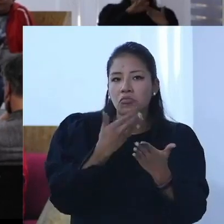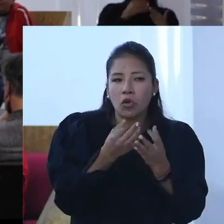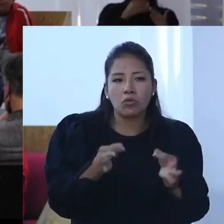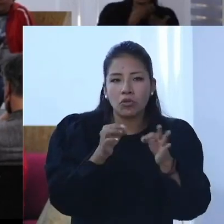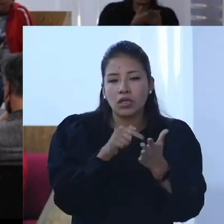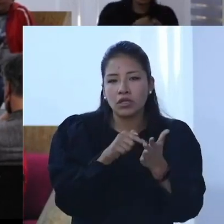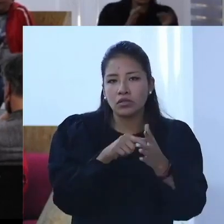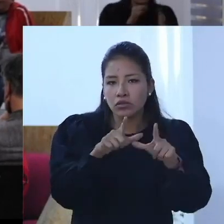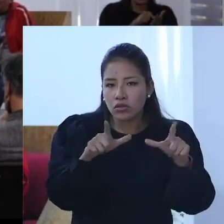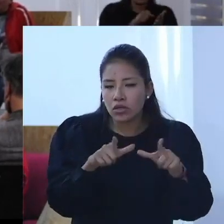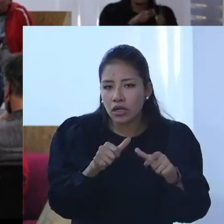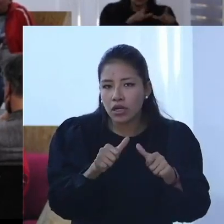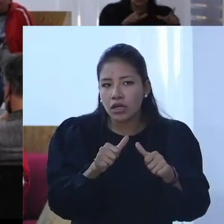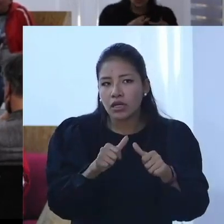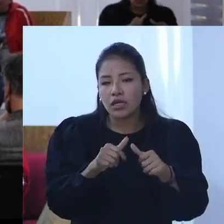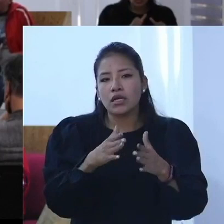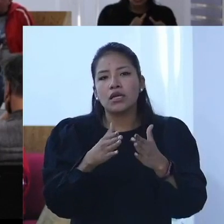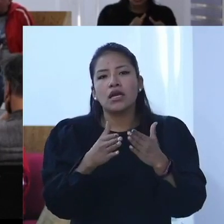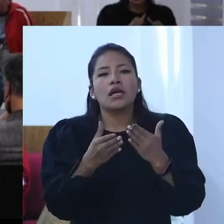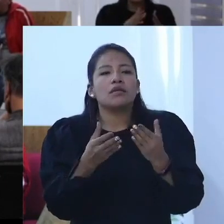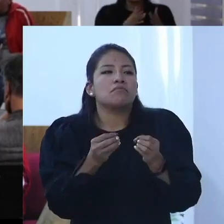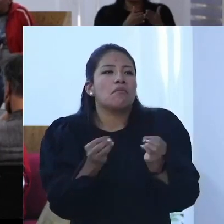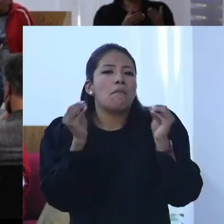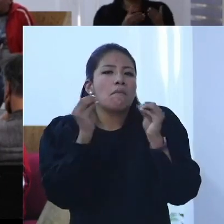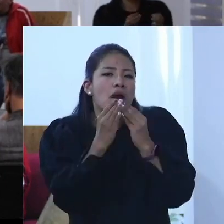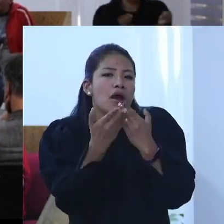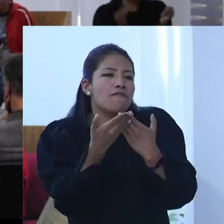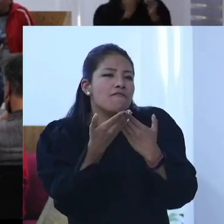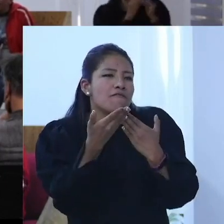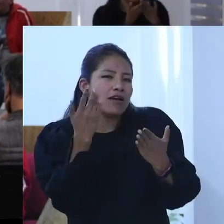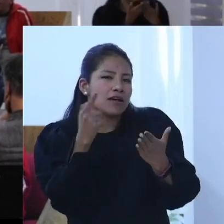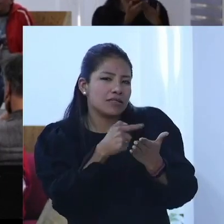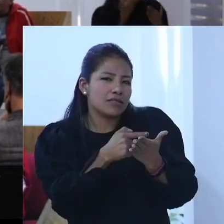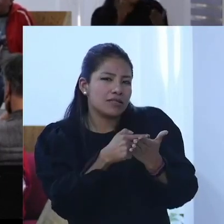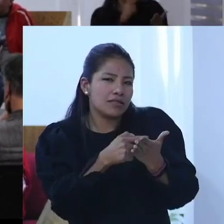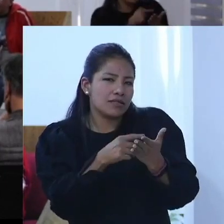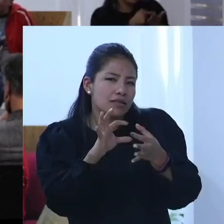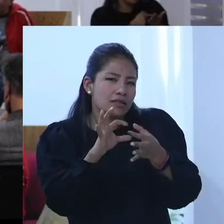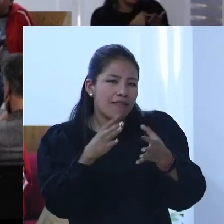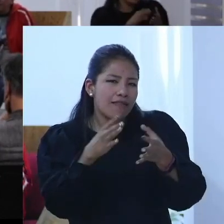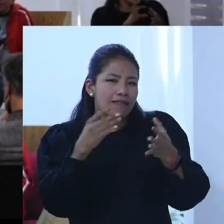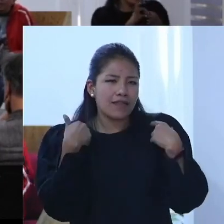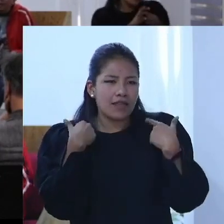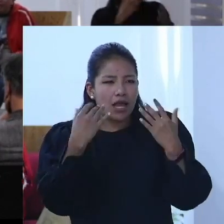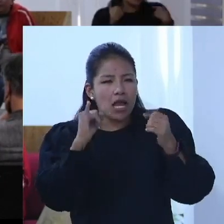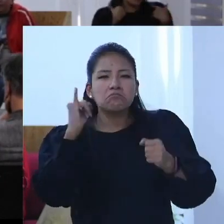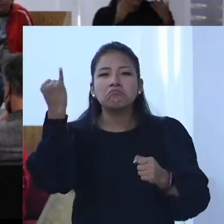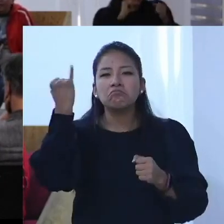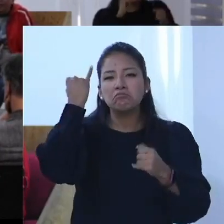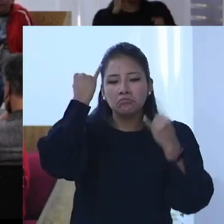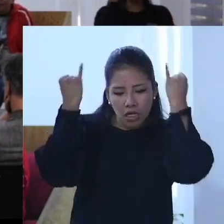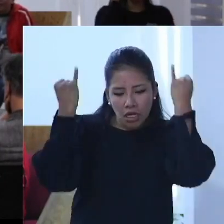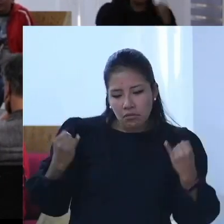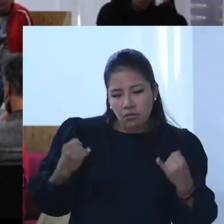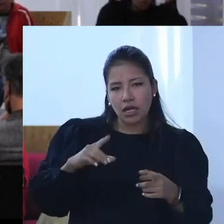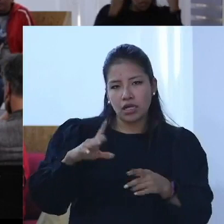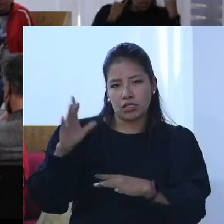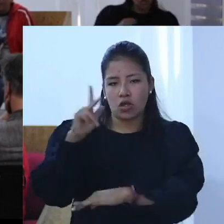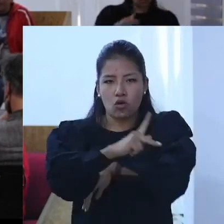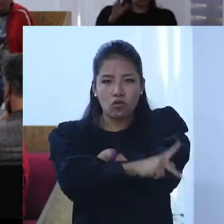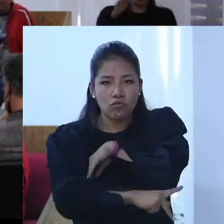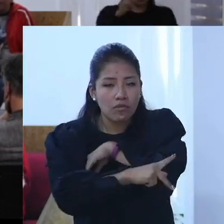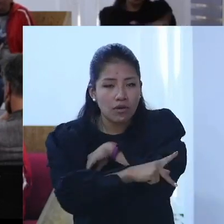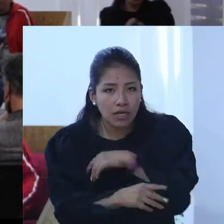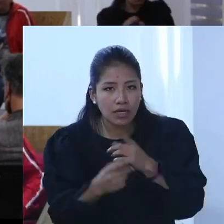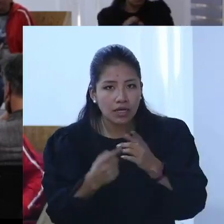tener una idea Clara de lo que está ocurriendo en un país con una imagen no o con varias imágenes que van a aparecer en el en el